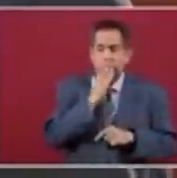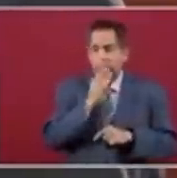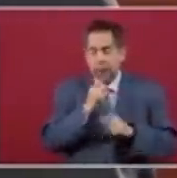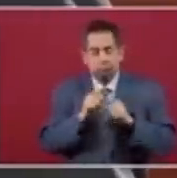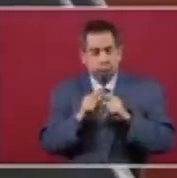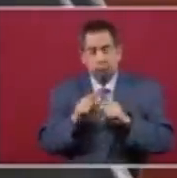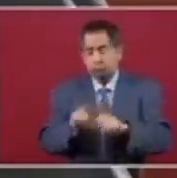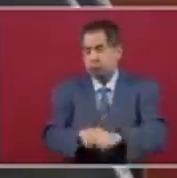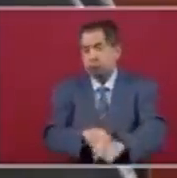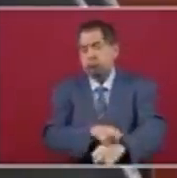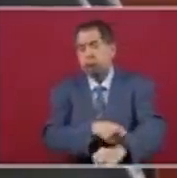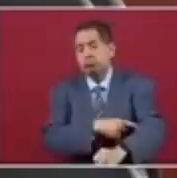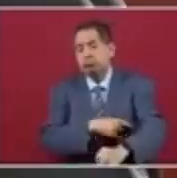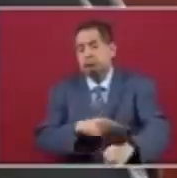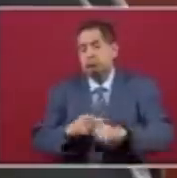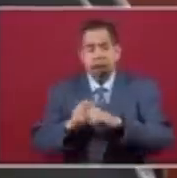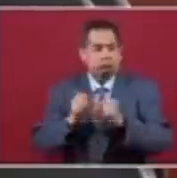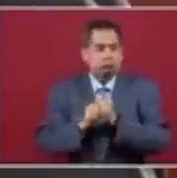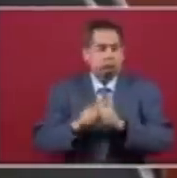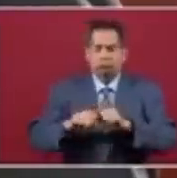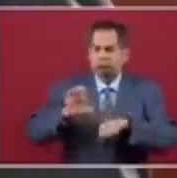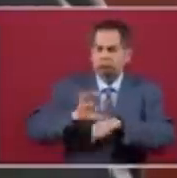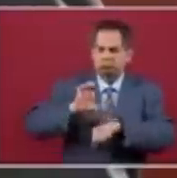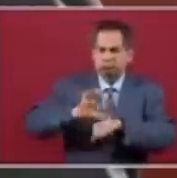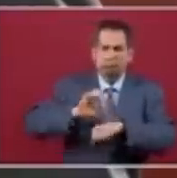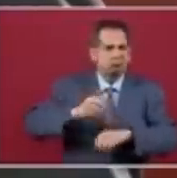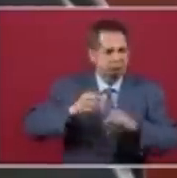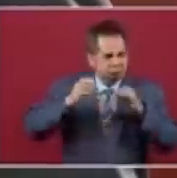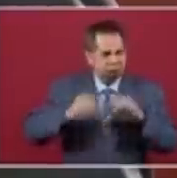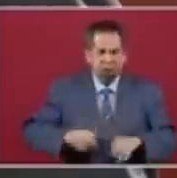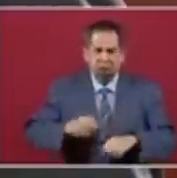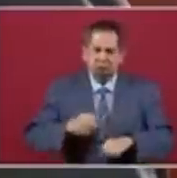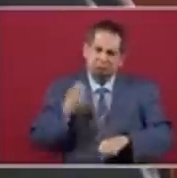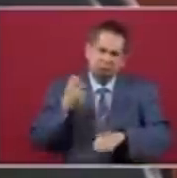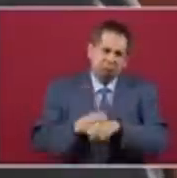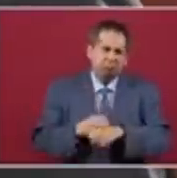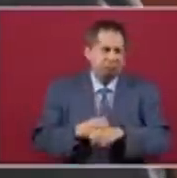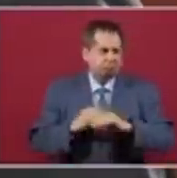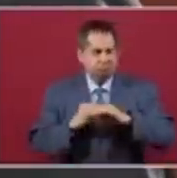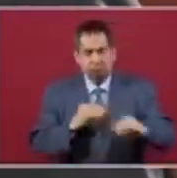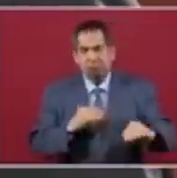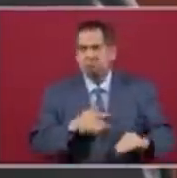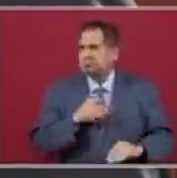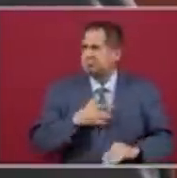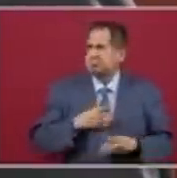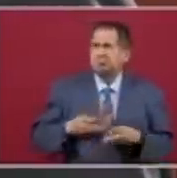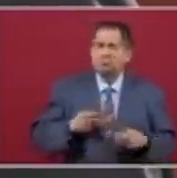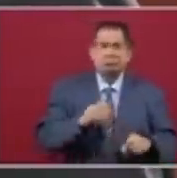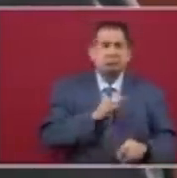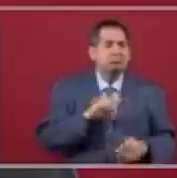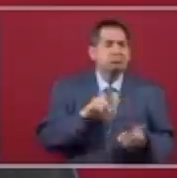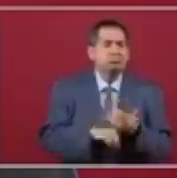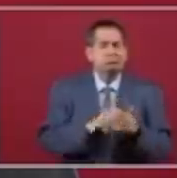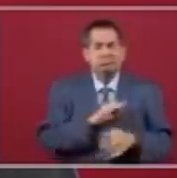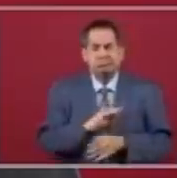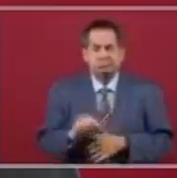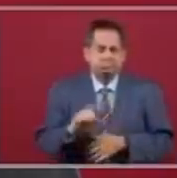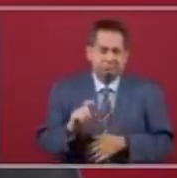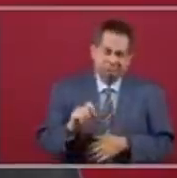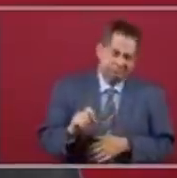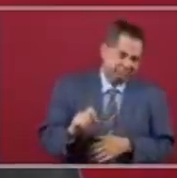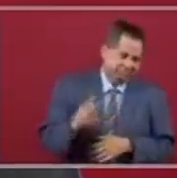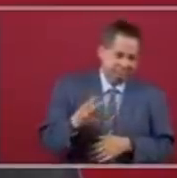una carretera de concreto y sí, con un costo estimado de alrededor de